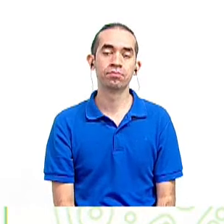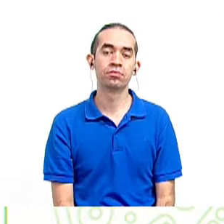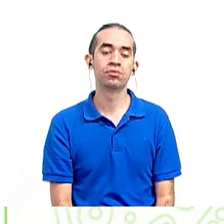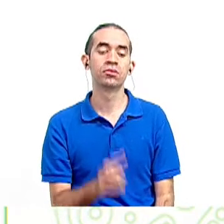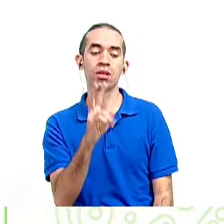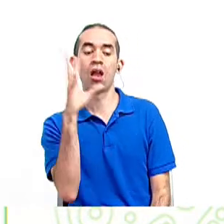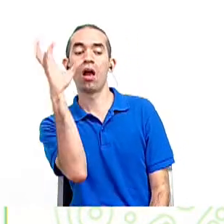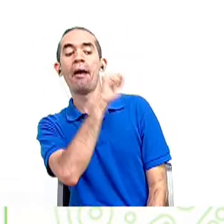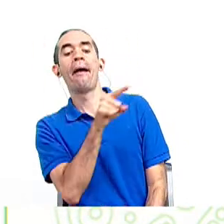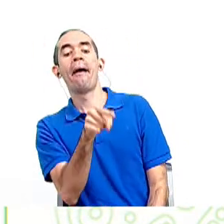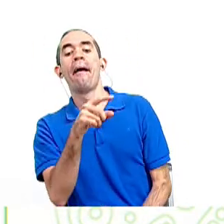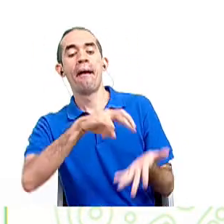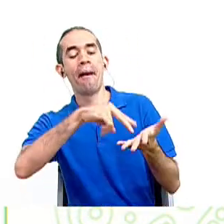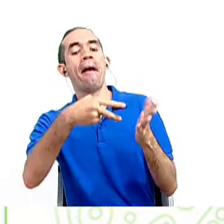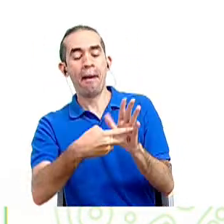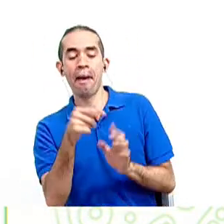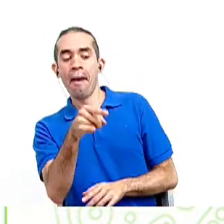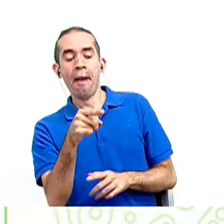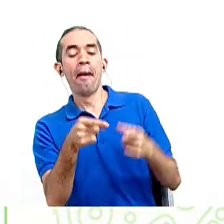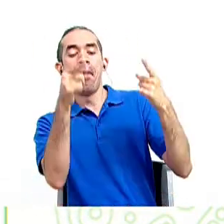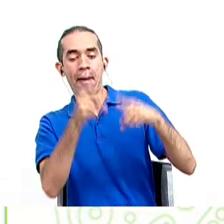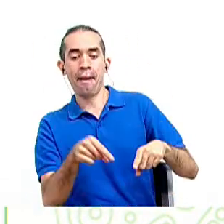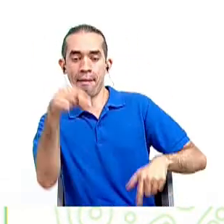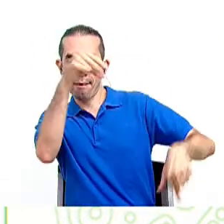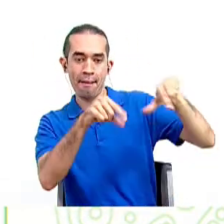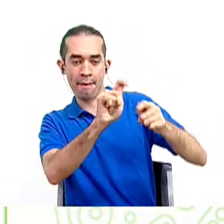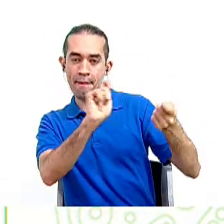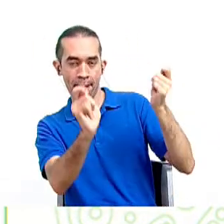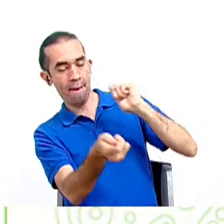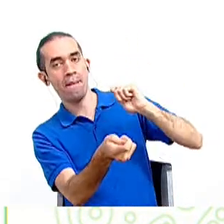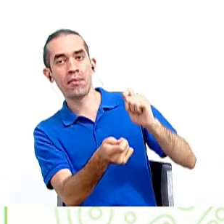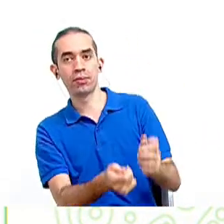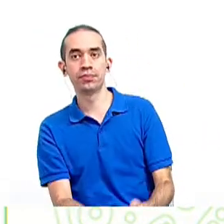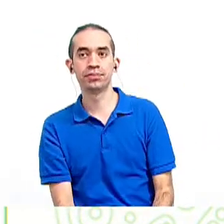digo, eso significa que está pasando una reacción química.